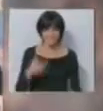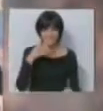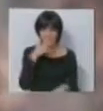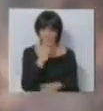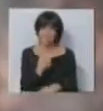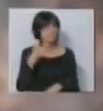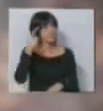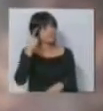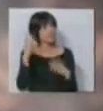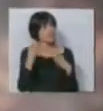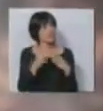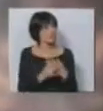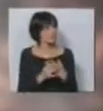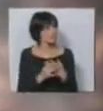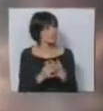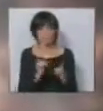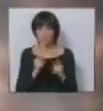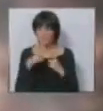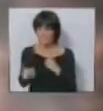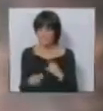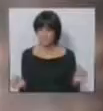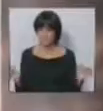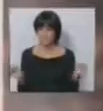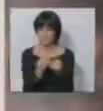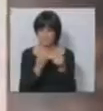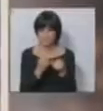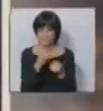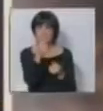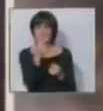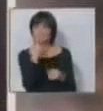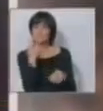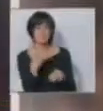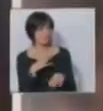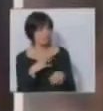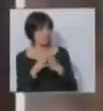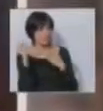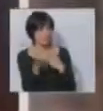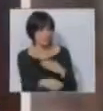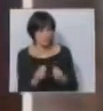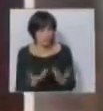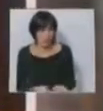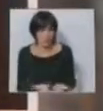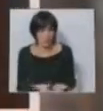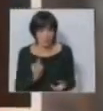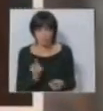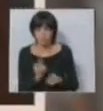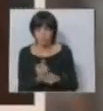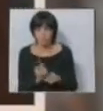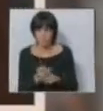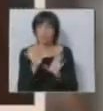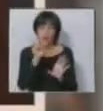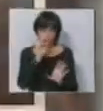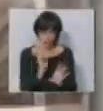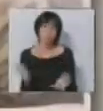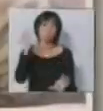en compromiso u otras cosas. ¿Qué? ¿De Irina? Sí, súmese. ¿No se tiene que divorciar primero para casarse? Aparentemente, a ver, voy a